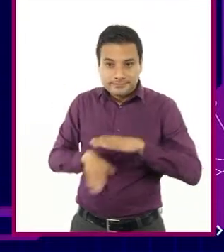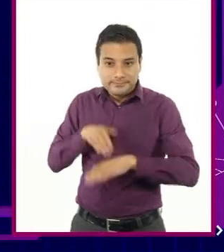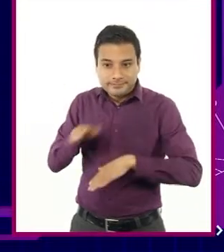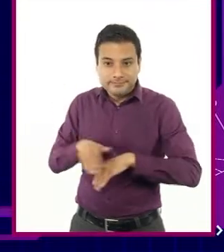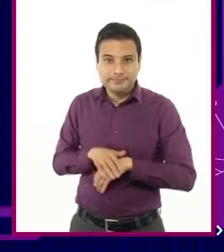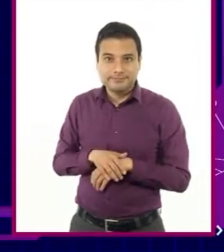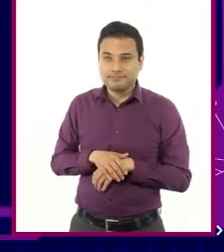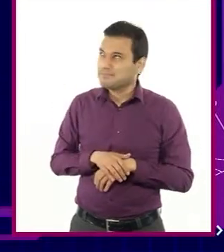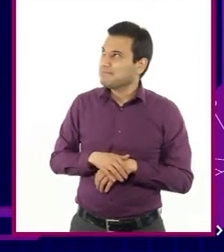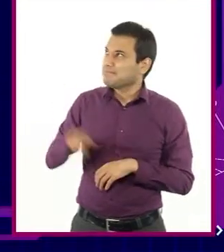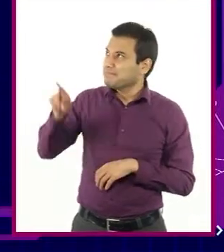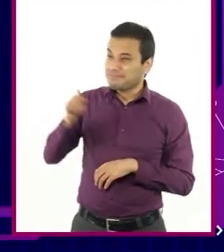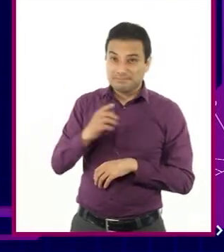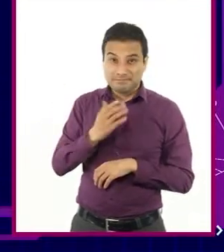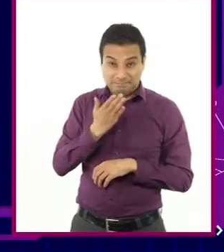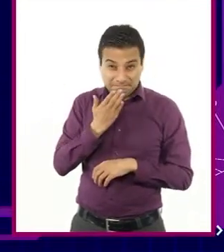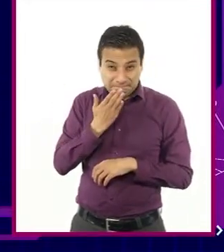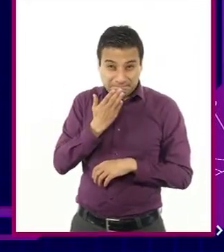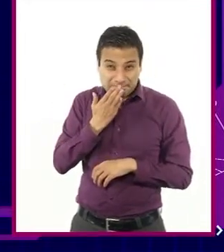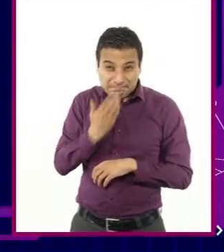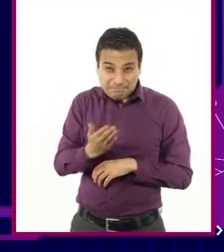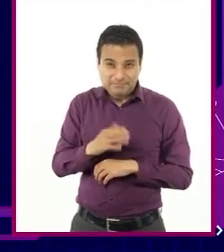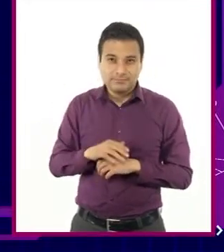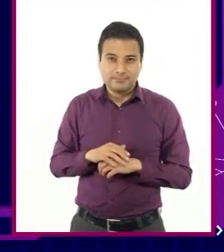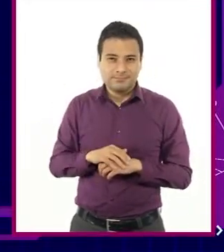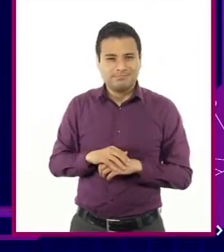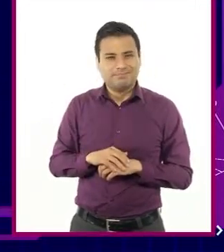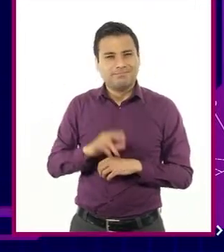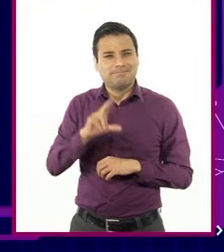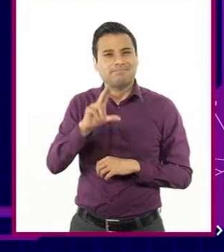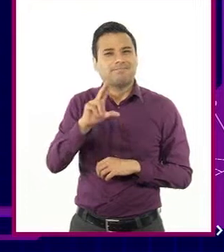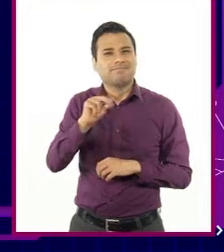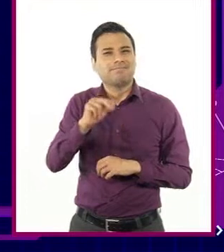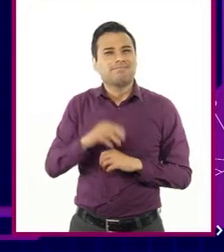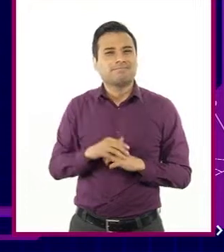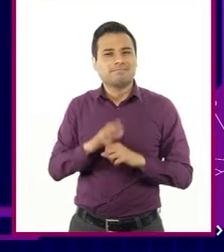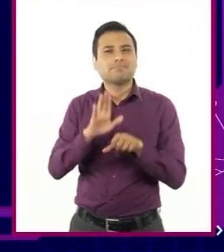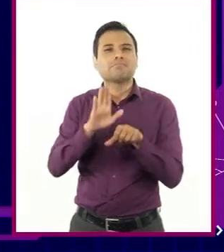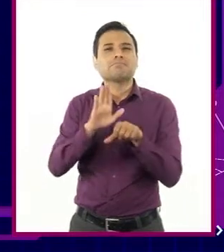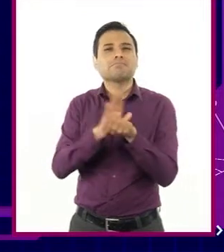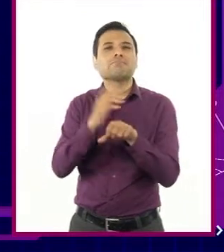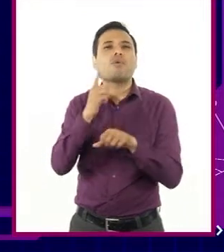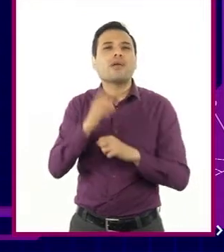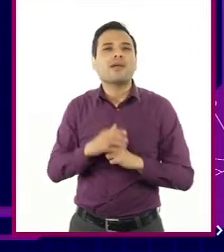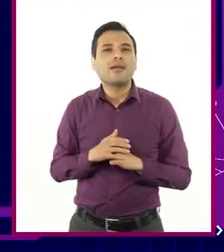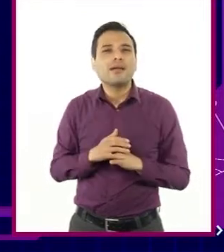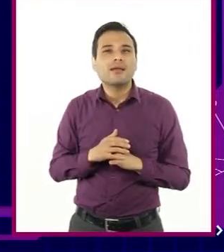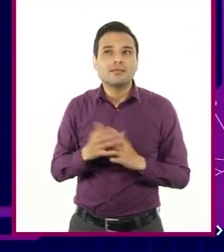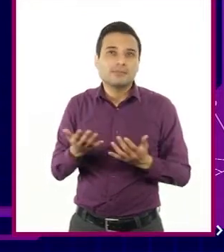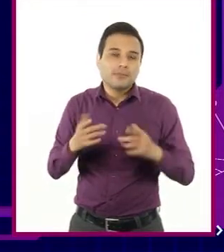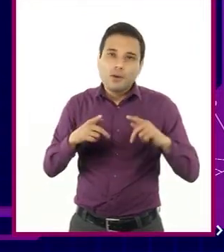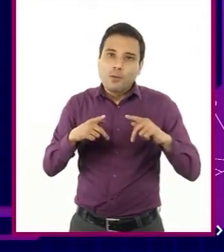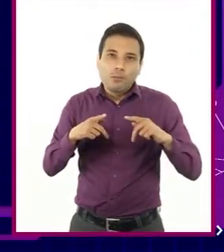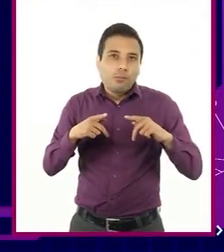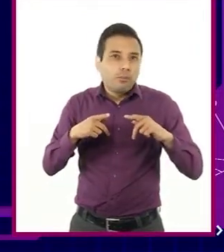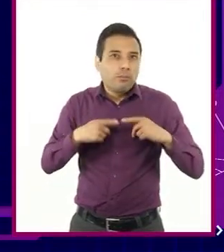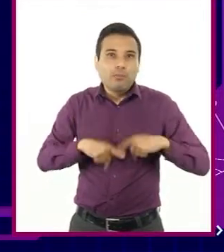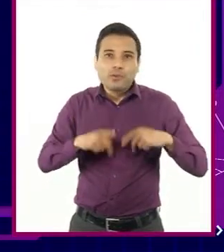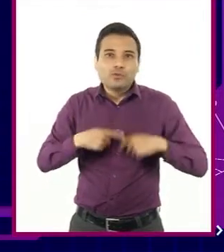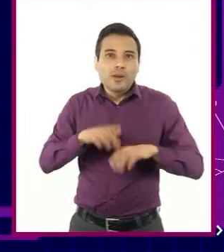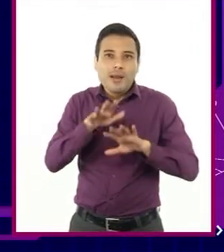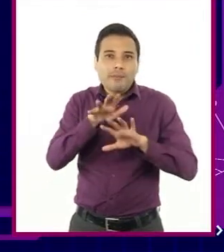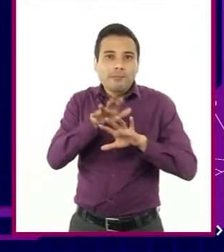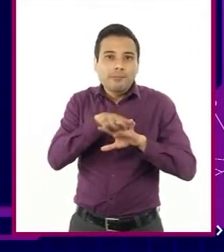es conveniente usar esas unidades. ¿Por qué piensan que ocurre esto? Claro, porque el pie de una persona adulta puede tener una